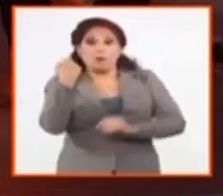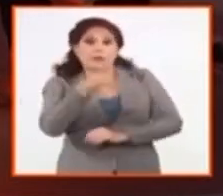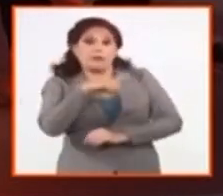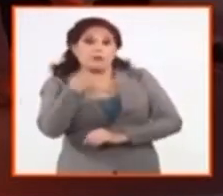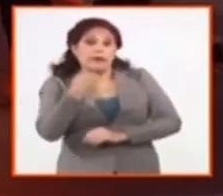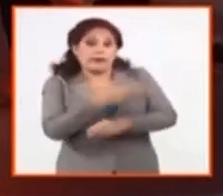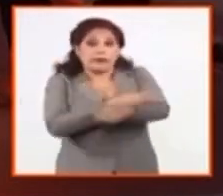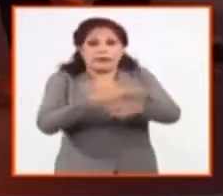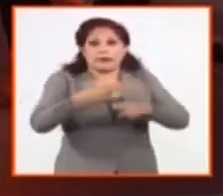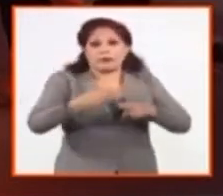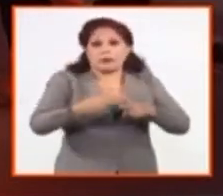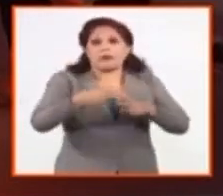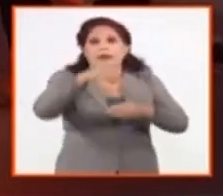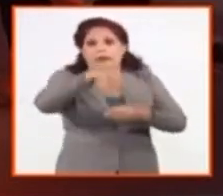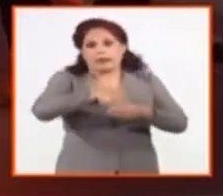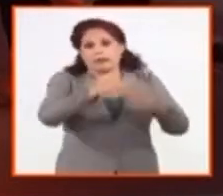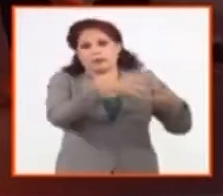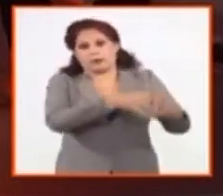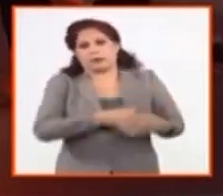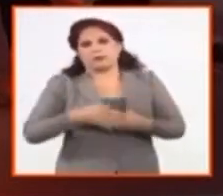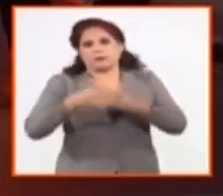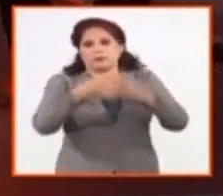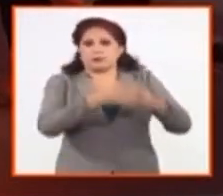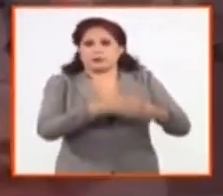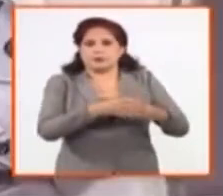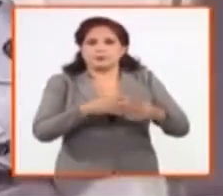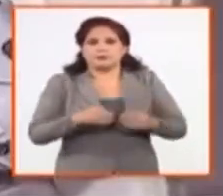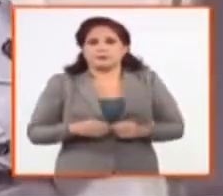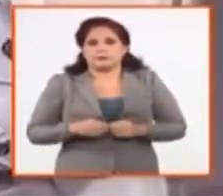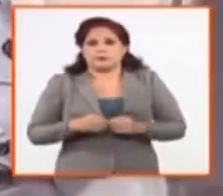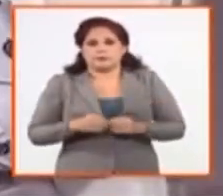bélica. Estamos hablando de entre el 10 y el 15.